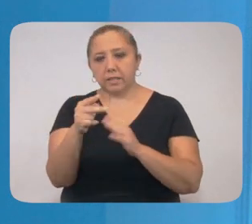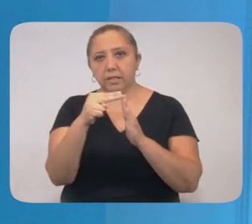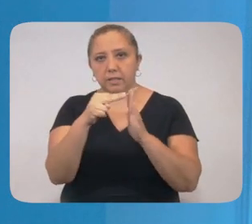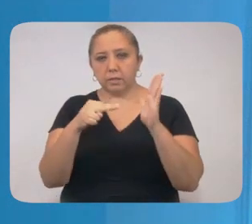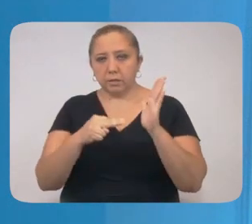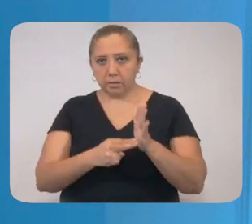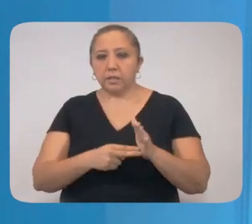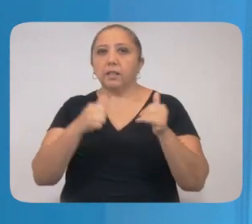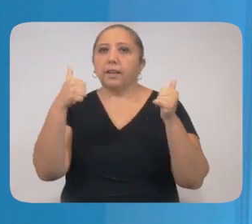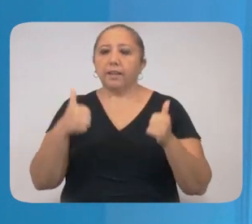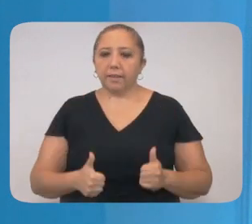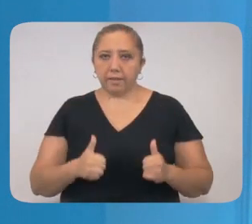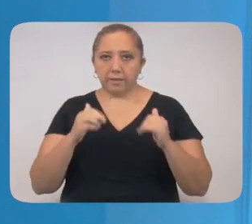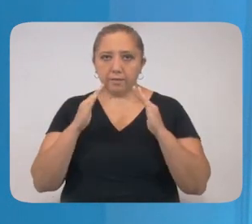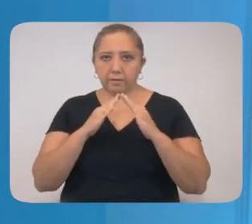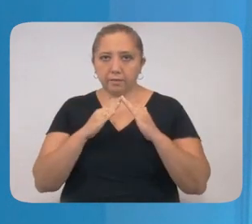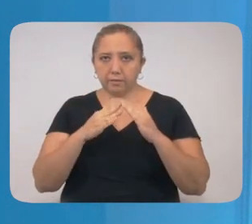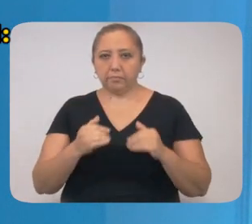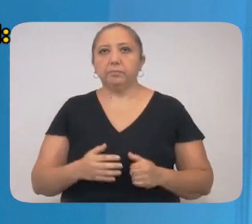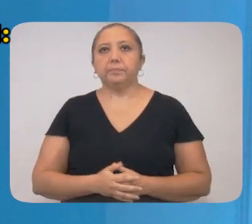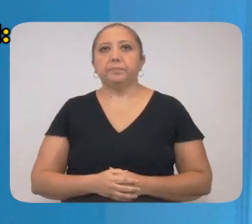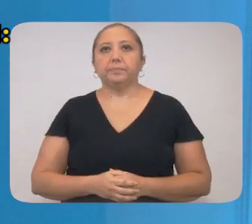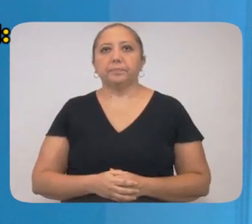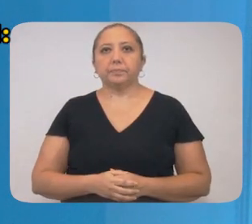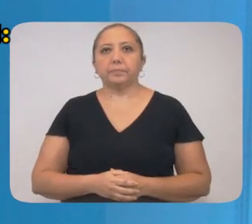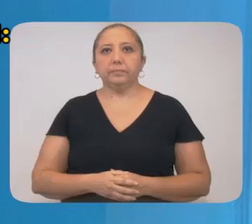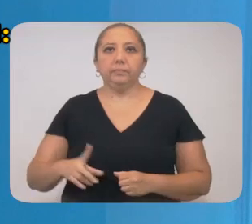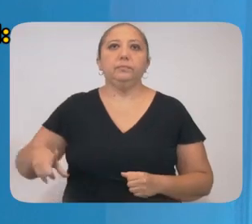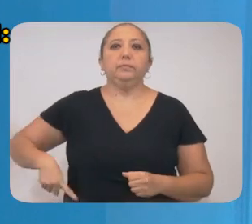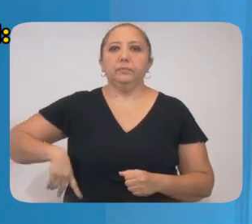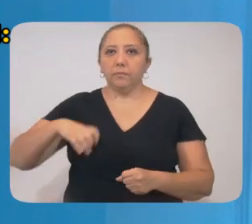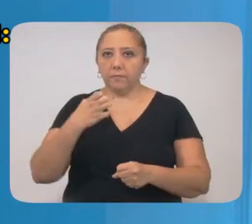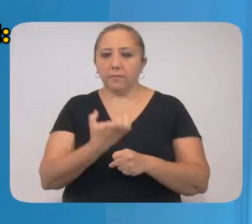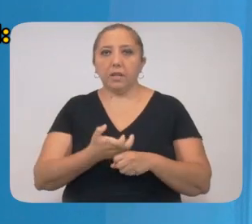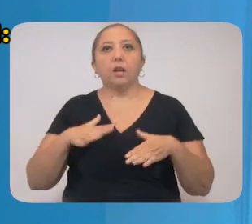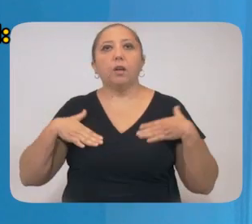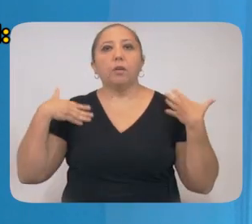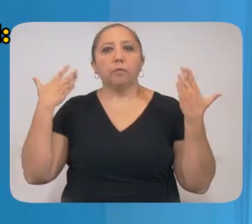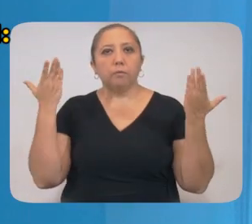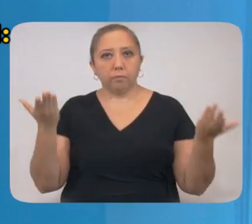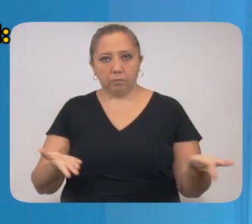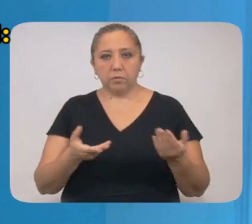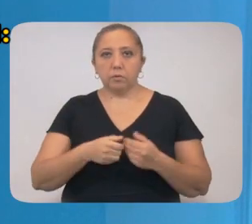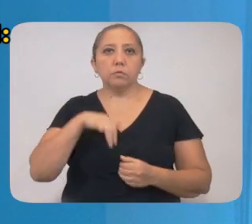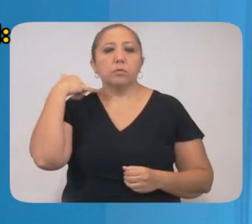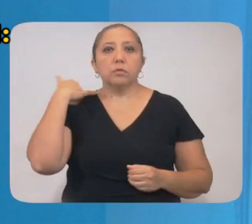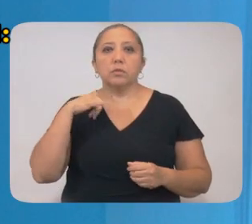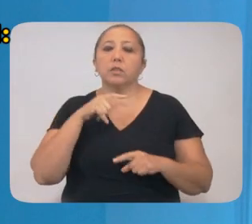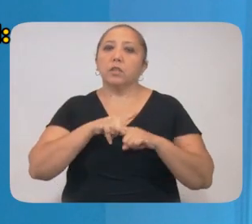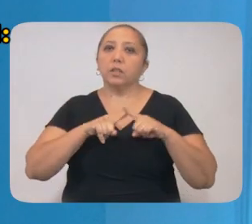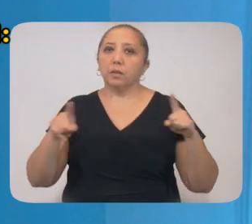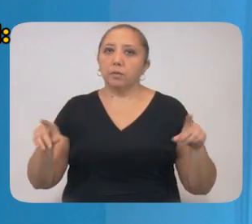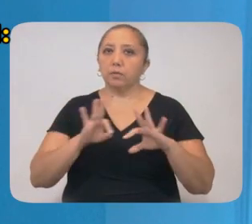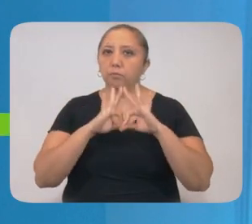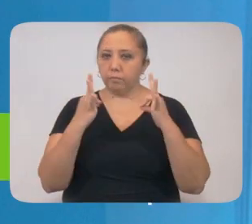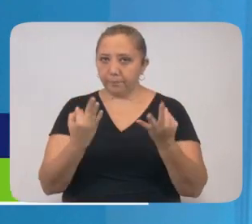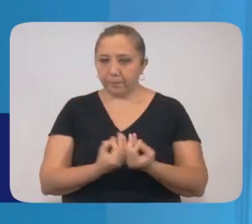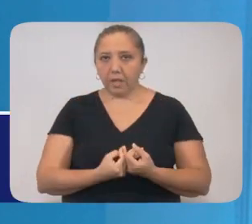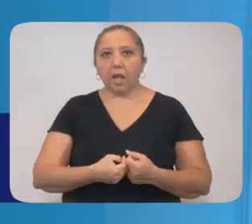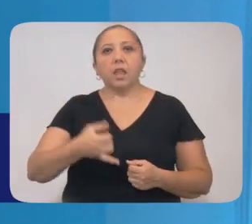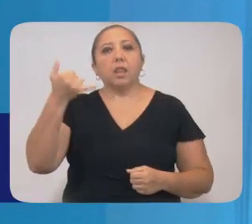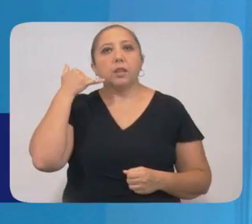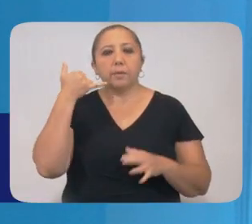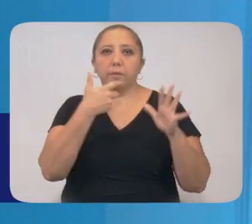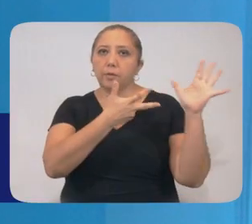de manera estricta y a quedarse en sus casas. El Gobierno del Estado ha puesto a disposición de los yucatecos diversos canales. La